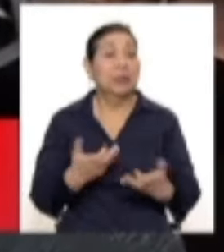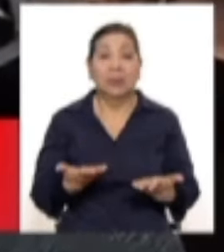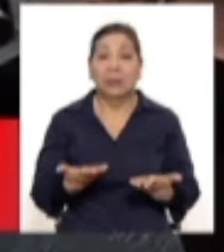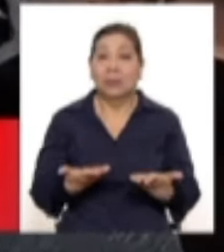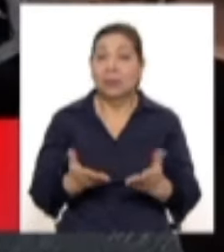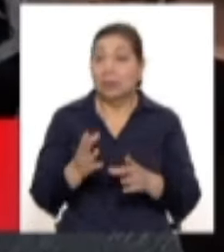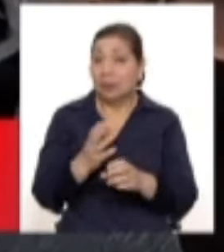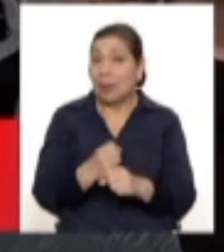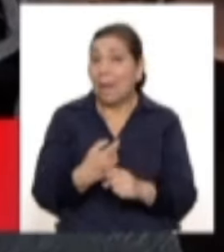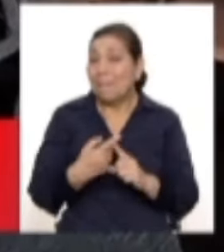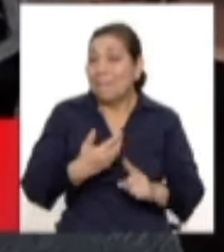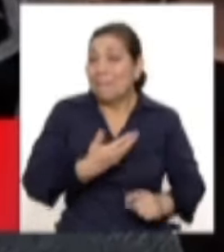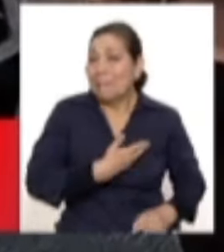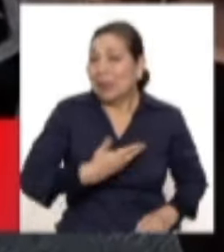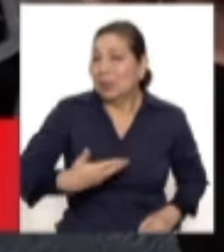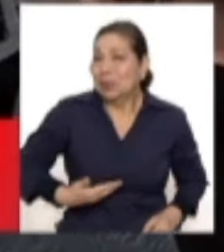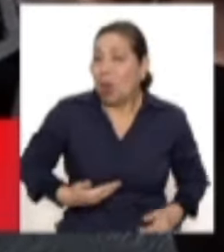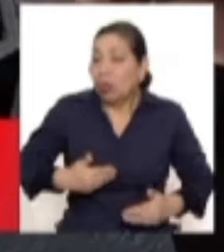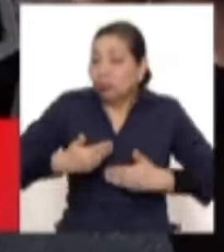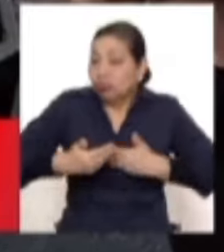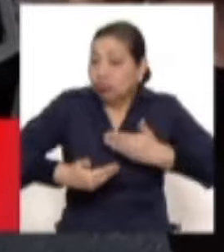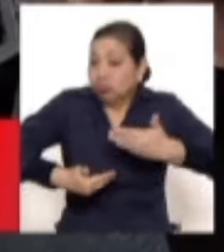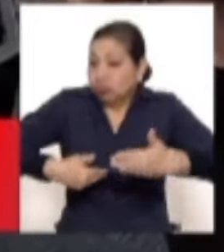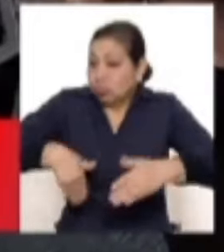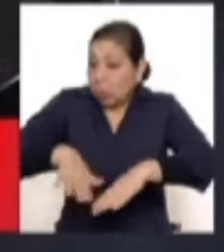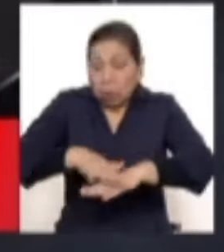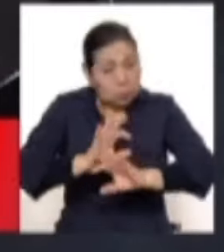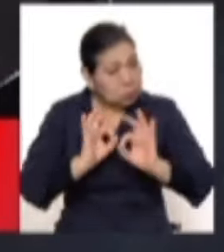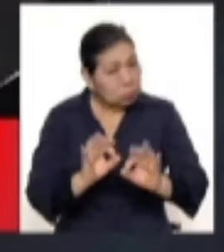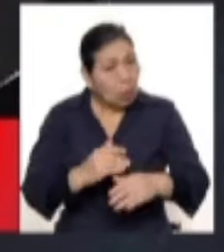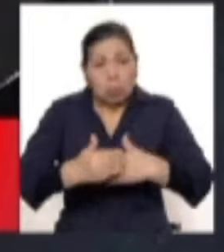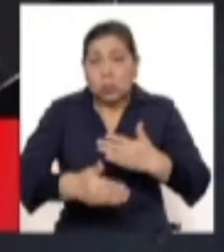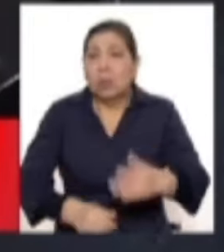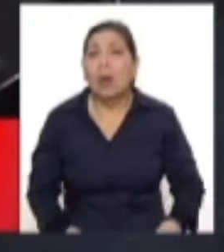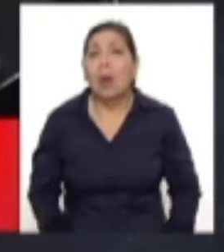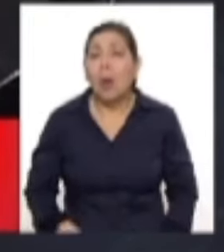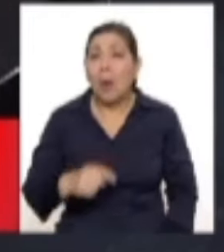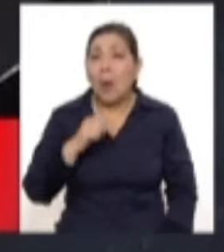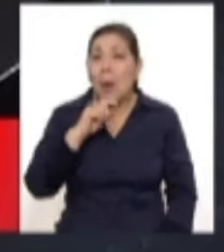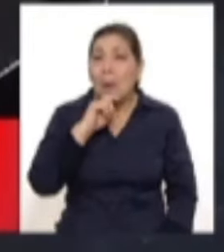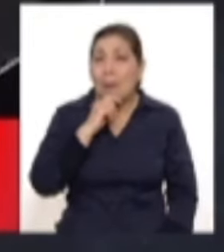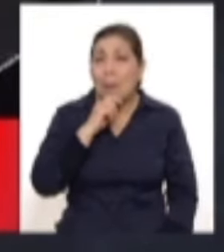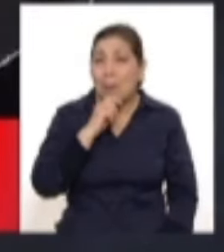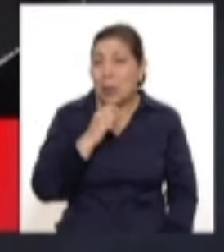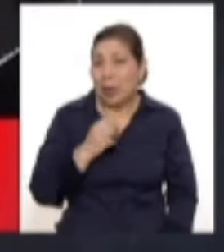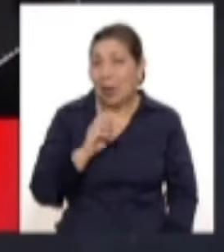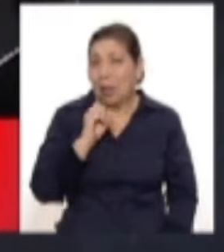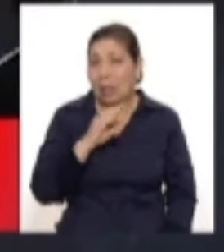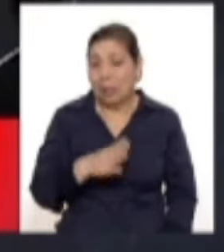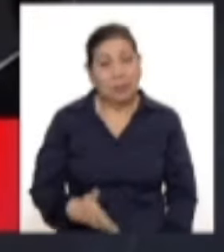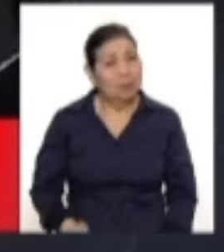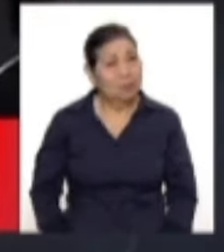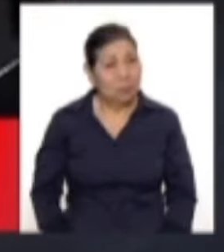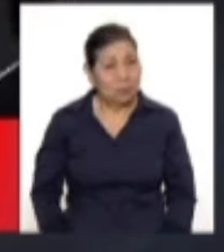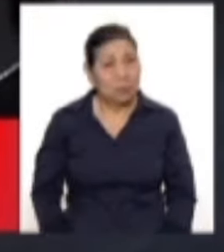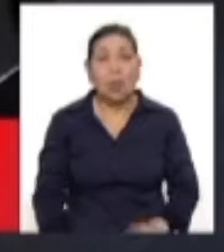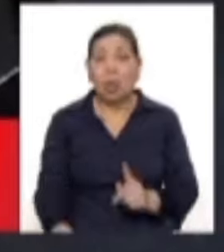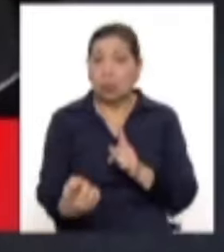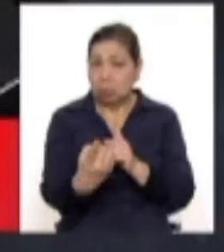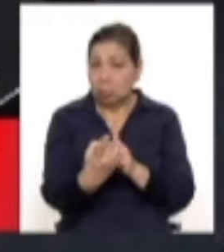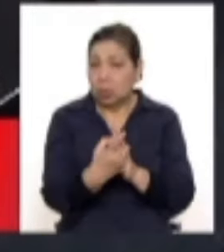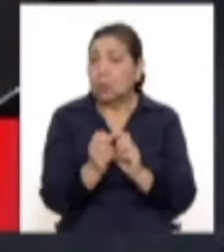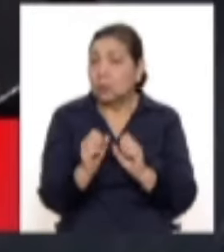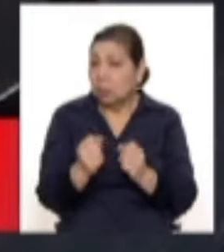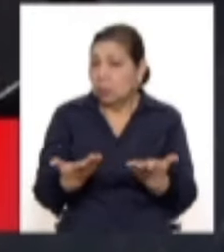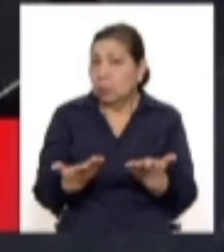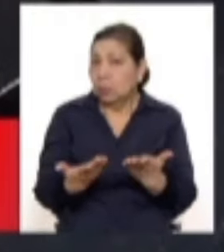mandamiento de aprehensión es ver que el proceso tiene que continuar. El Anchipa, al final de cuentas, tarde o temprano va a caer ante la justicia